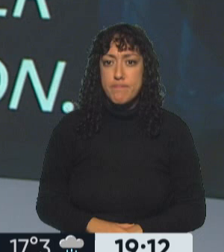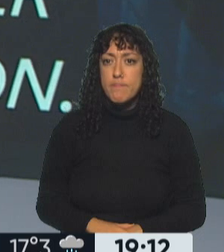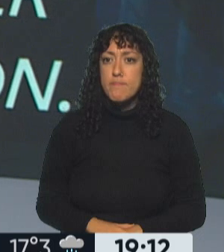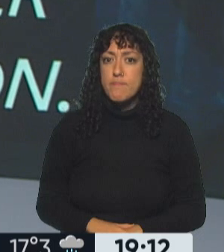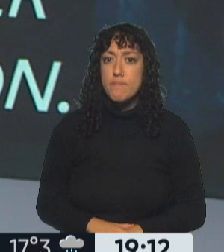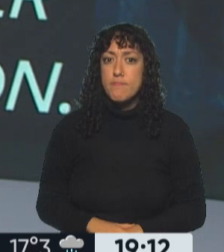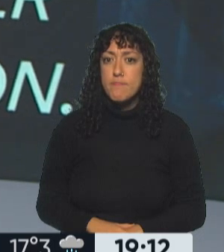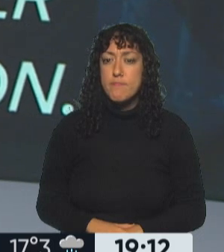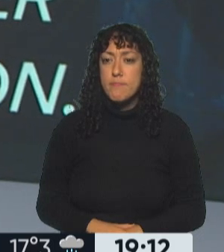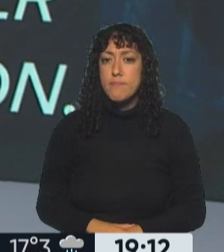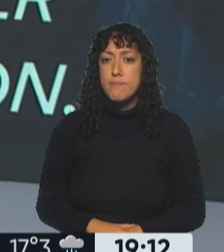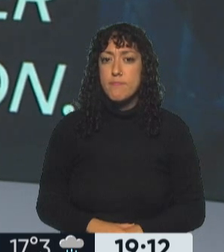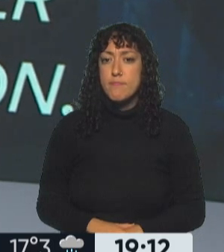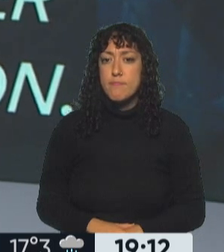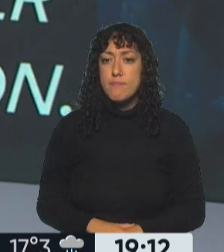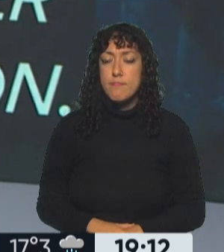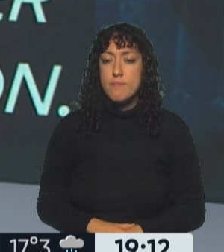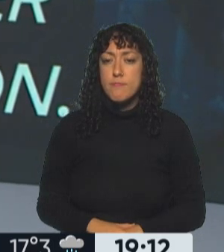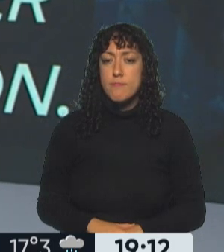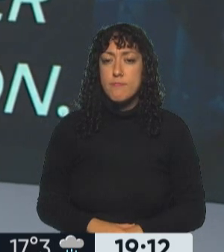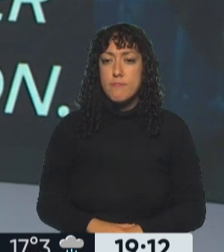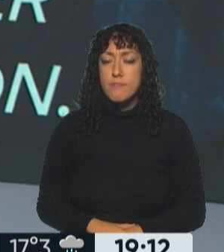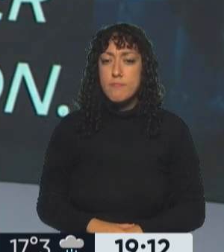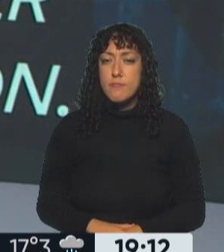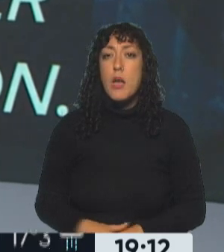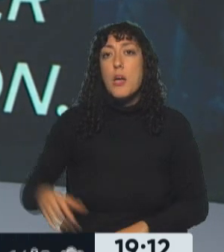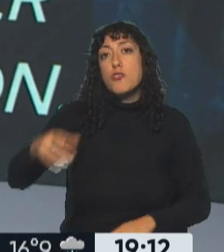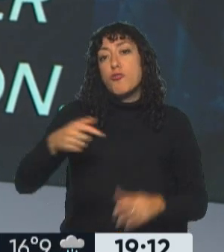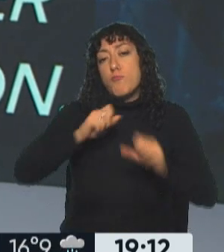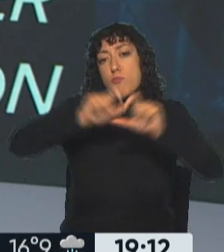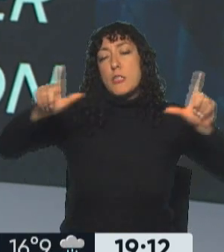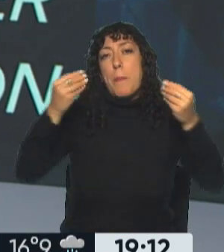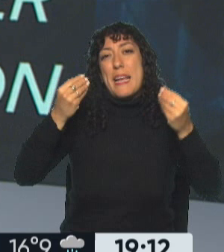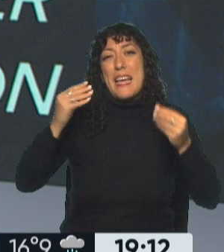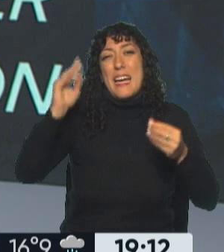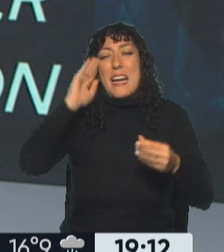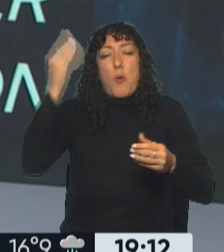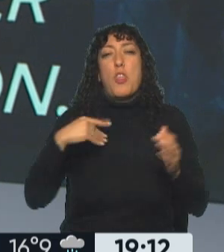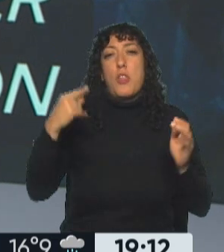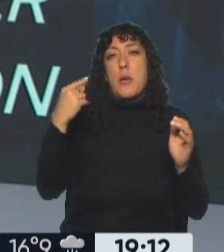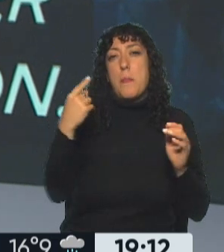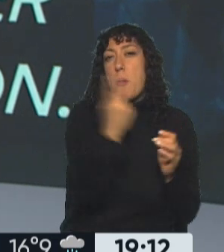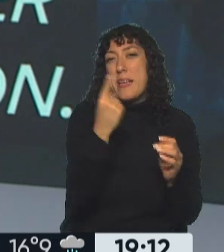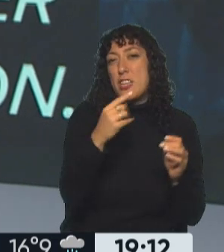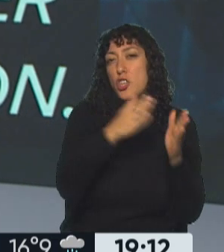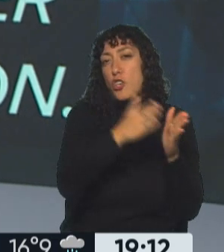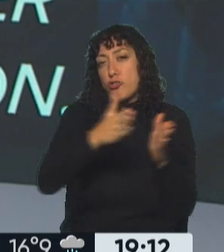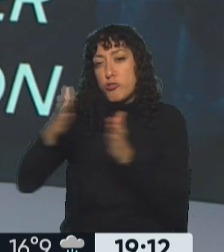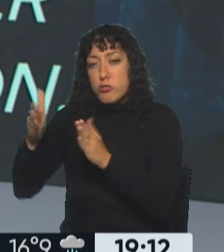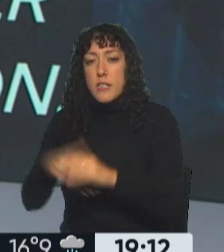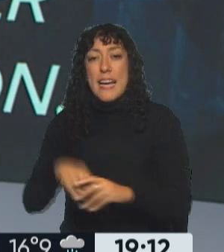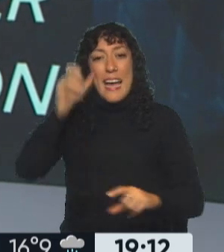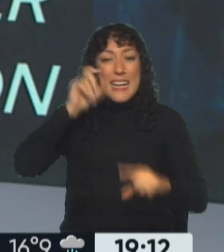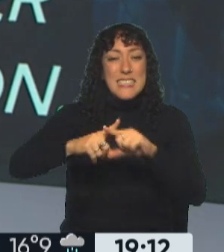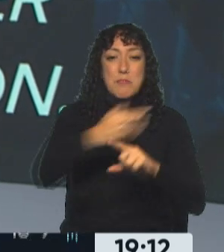contagia, lo ponemos también a nivel político para recordar algunos momentos de lo que fue, lo que pasó en el mundo. Se contagia el ex